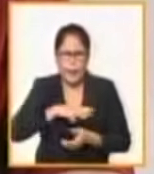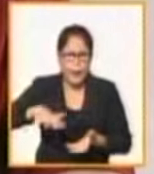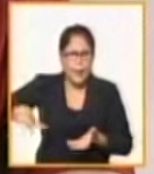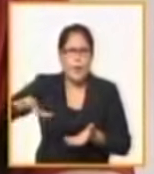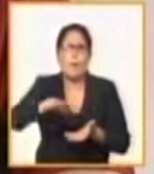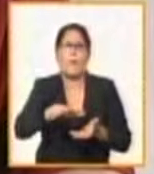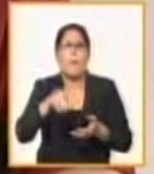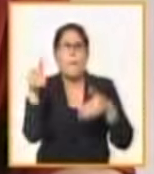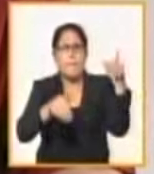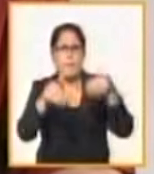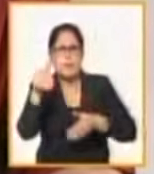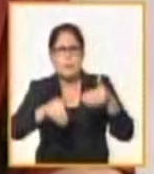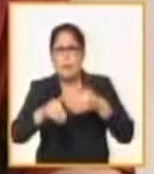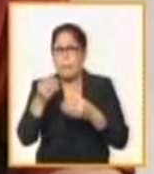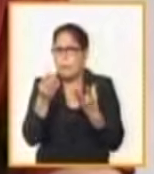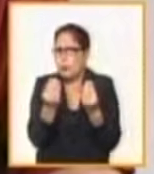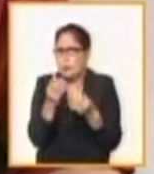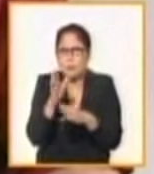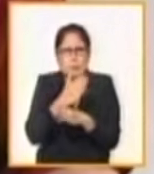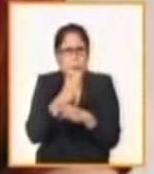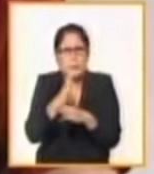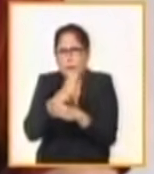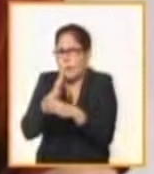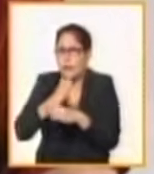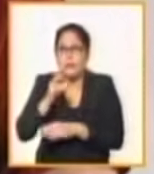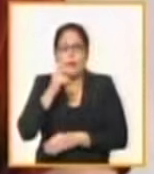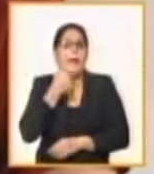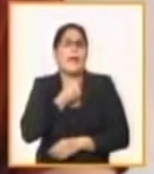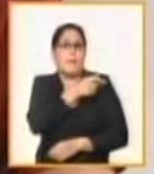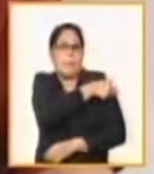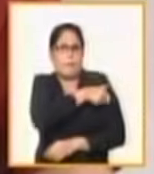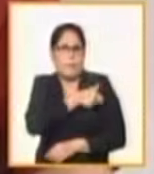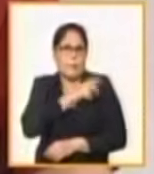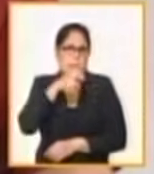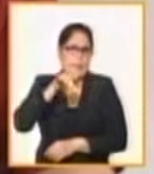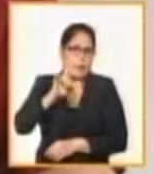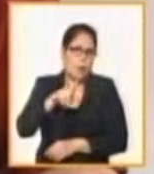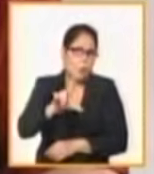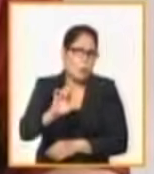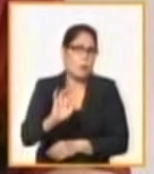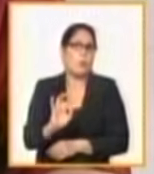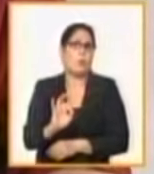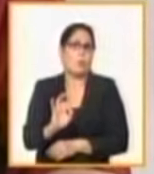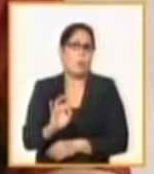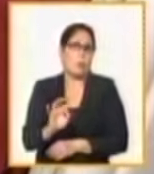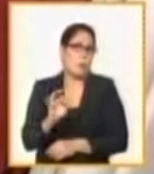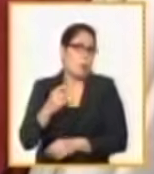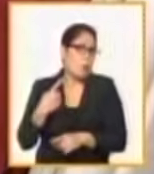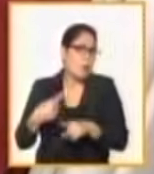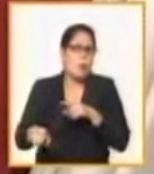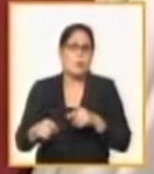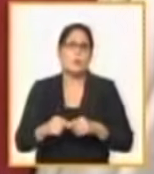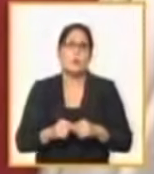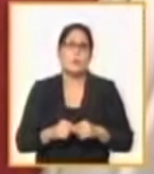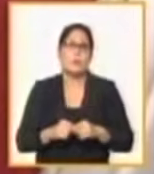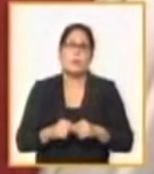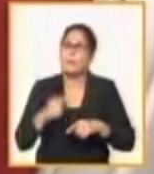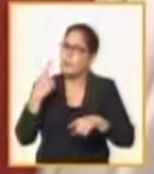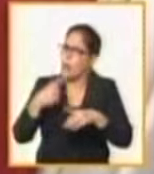había gente del 26 de julio, del Directorio Revolucionario. Pero también del Grupo Orígenes. También